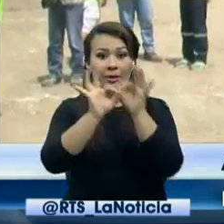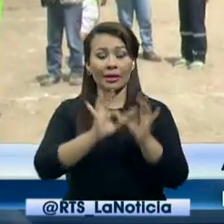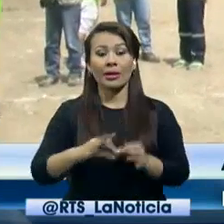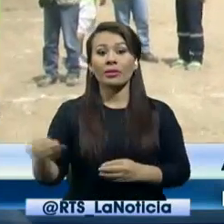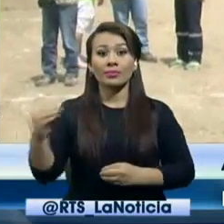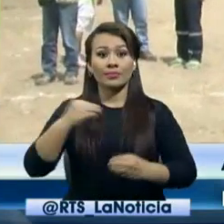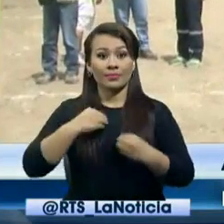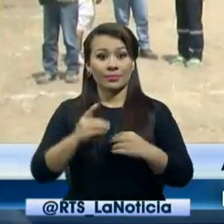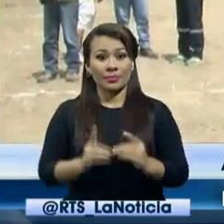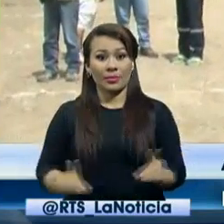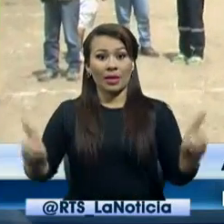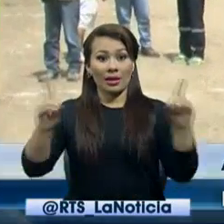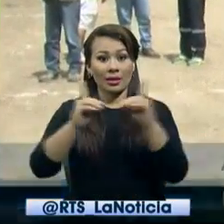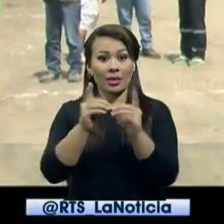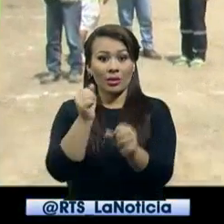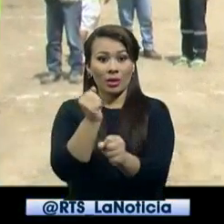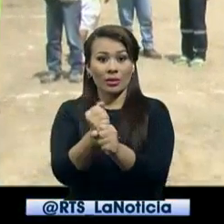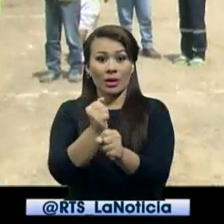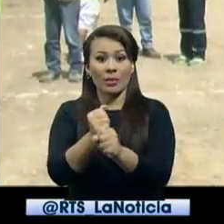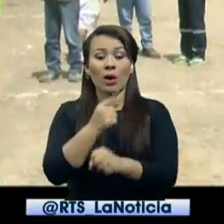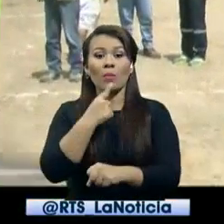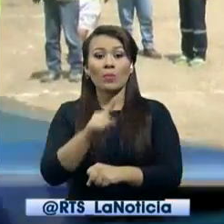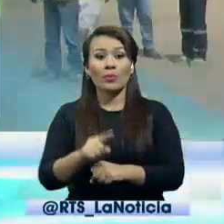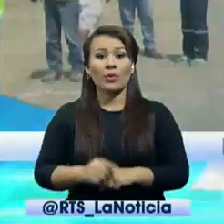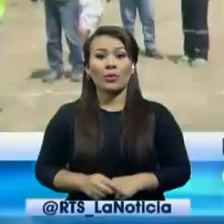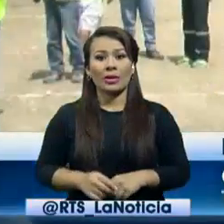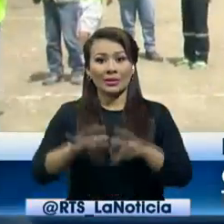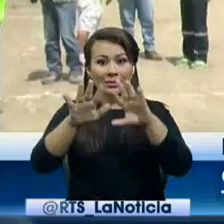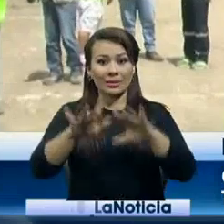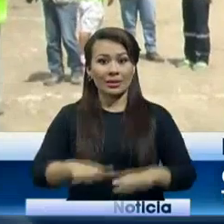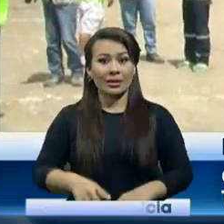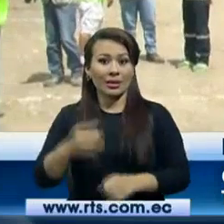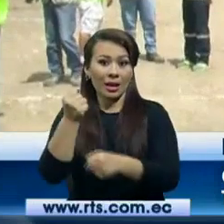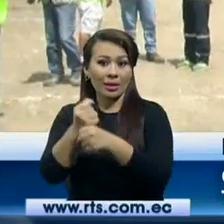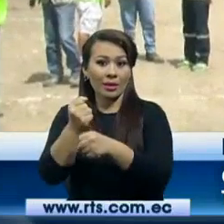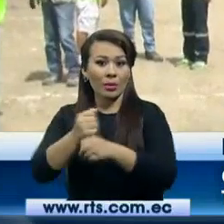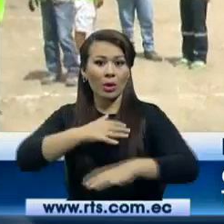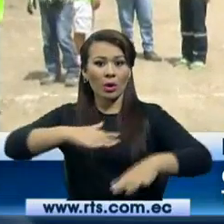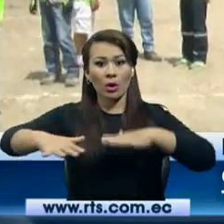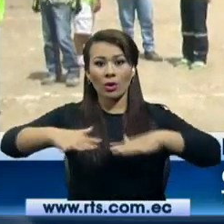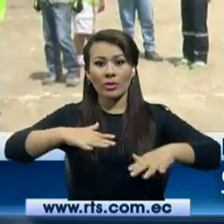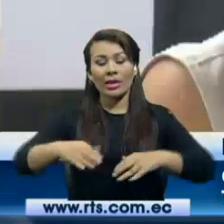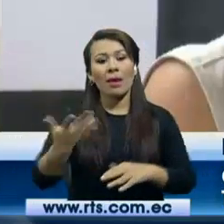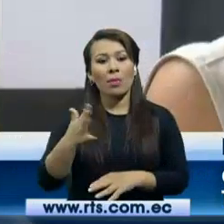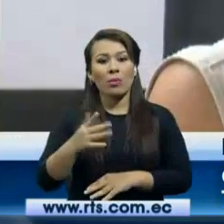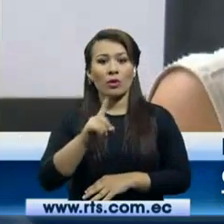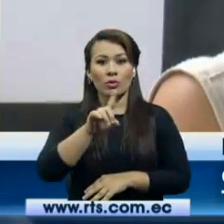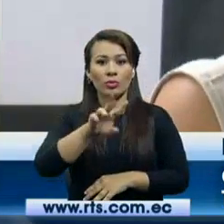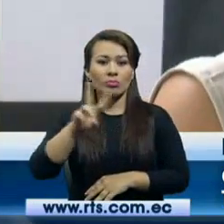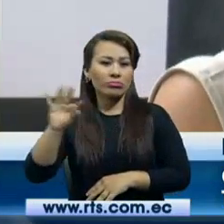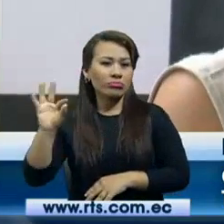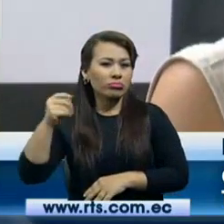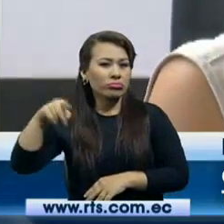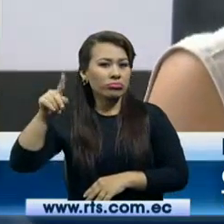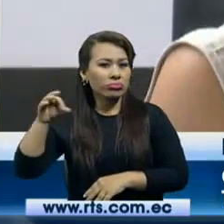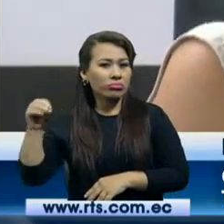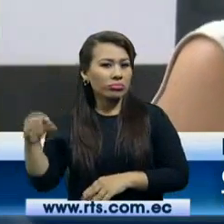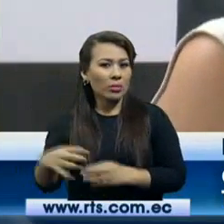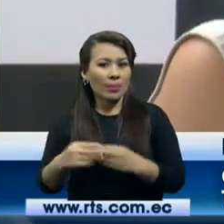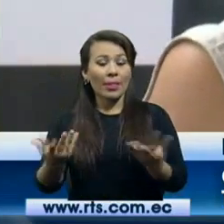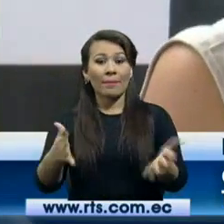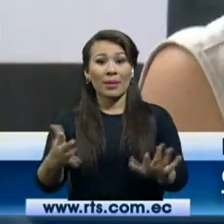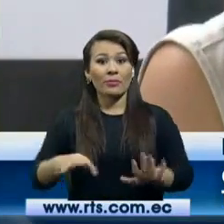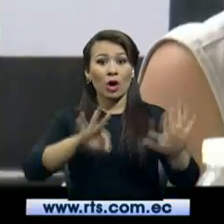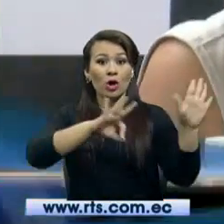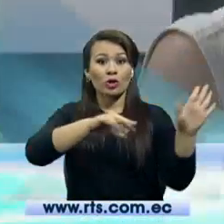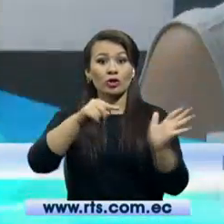los datos trabajados por Semplades, requeriremos 435 millones de dólares. Que hay que reponer alrededor de